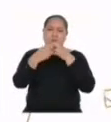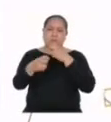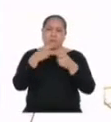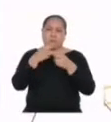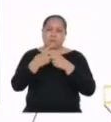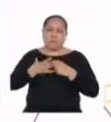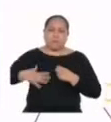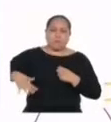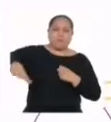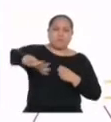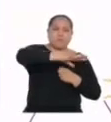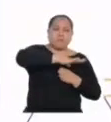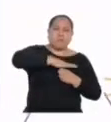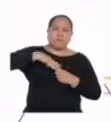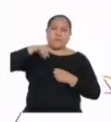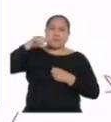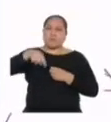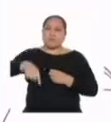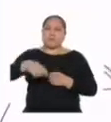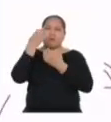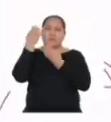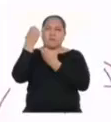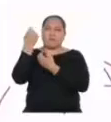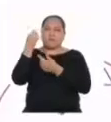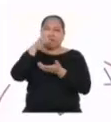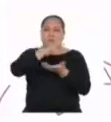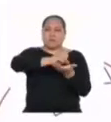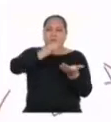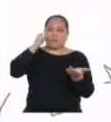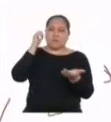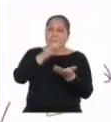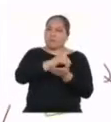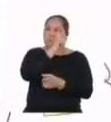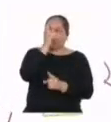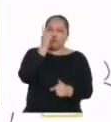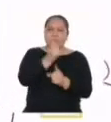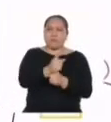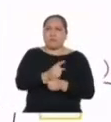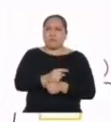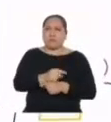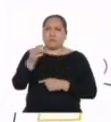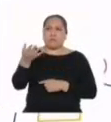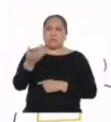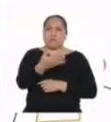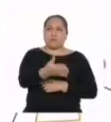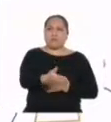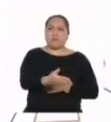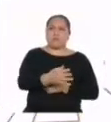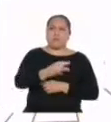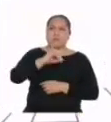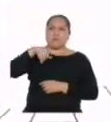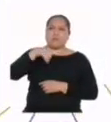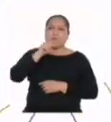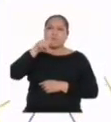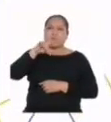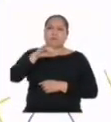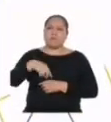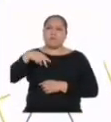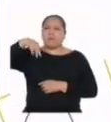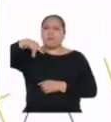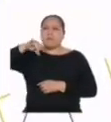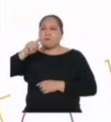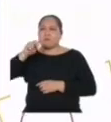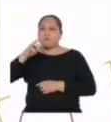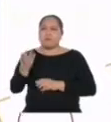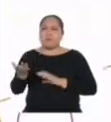de todo lo que ocasiona las actividades económicas extractivas ilegales. Peces, jaguares y